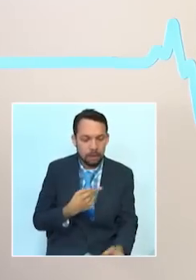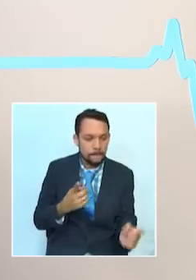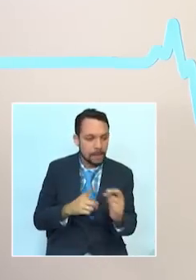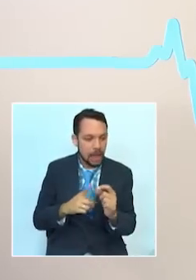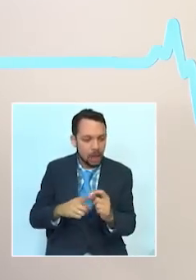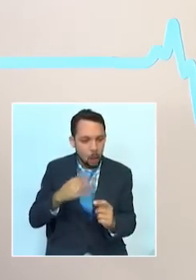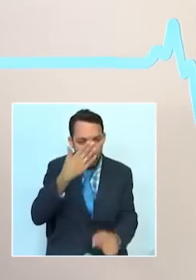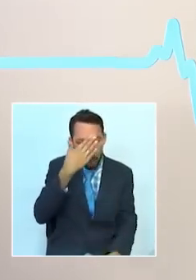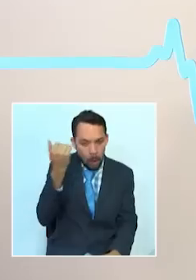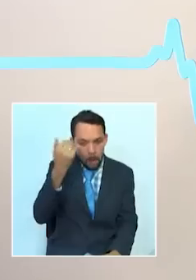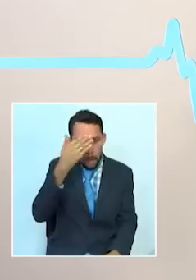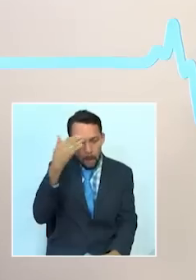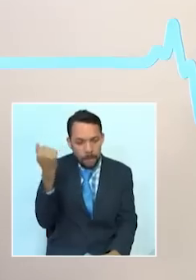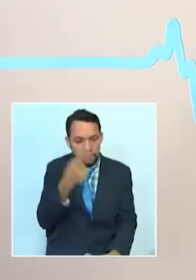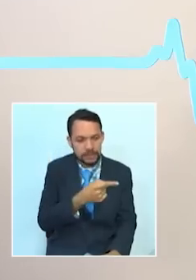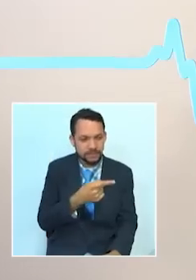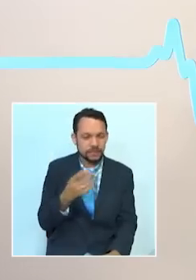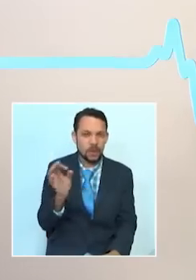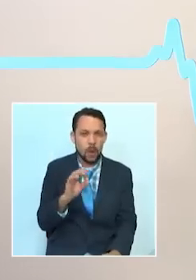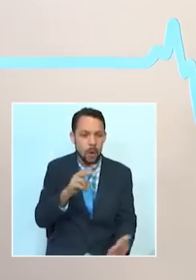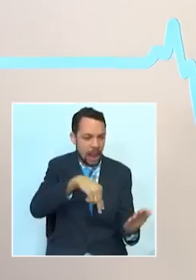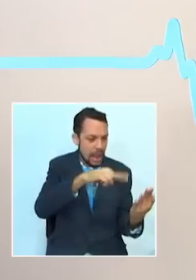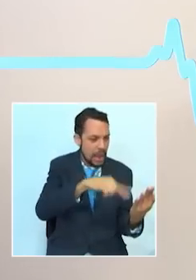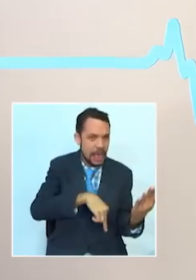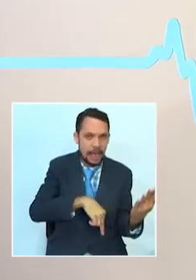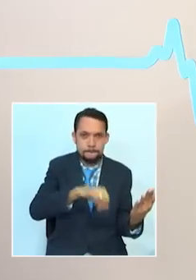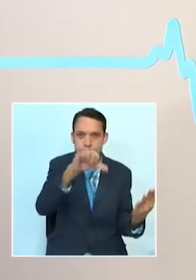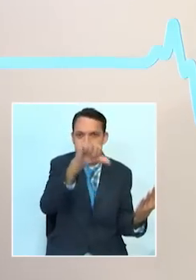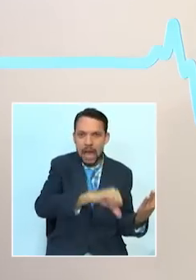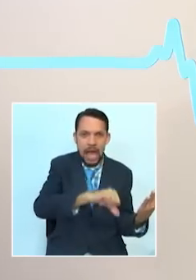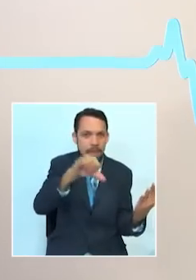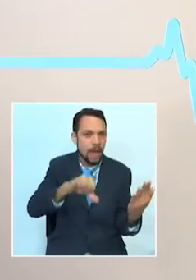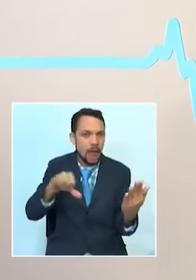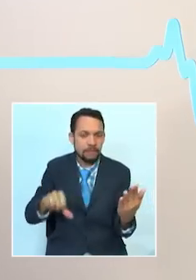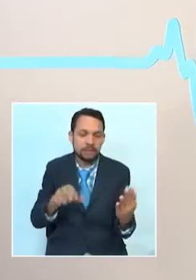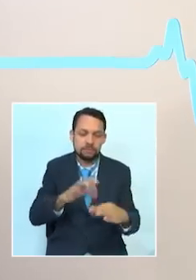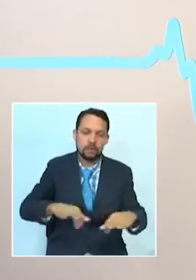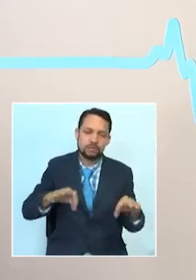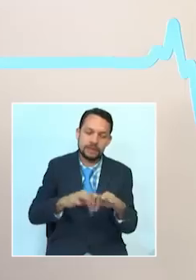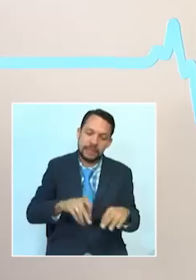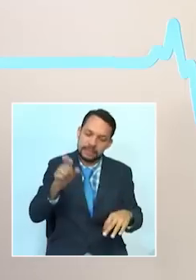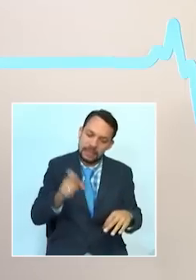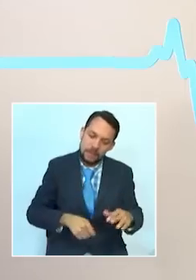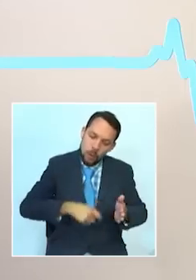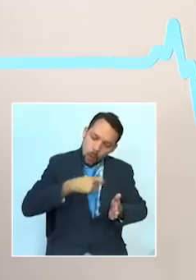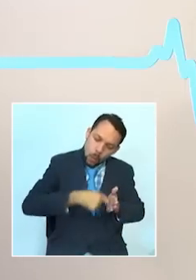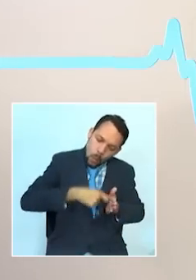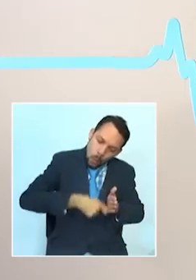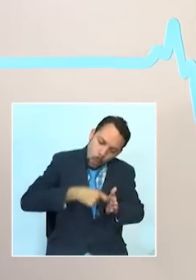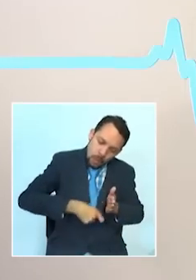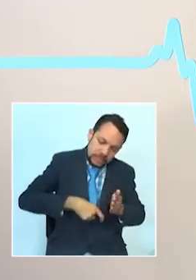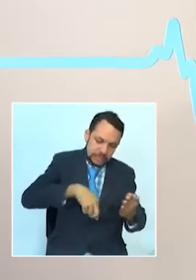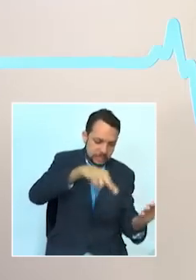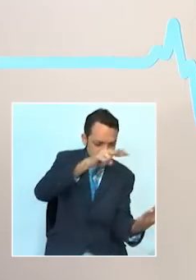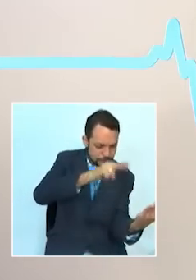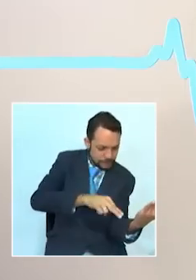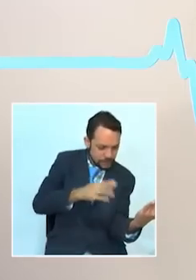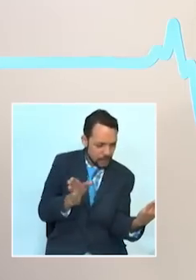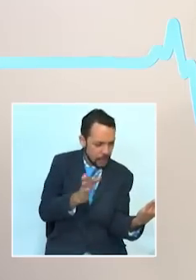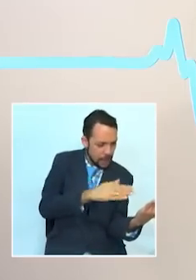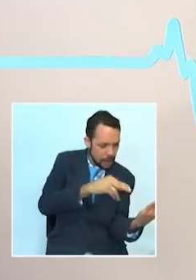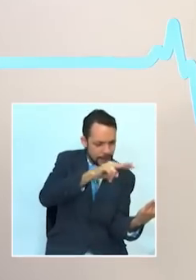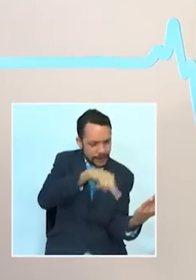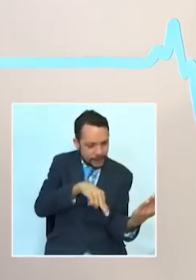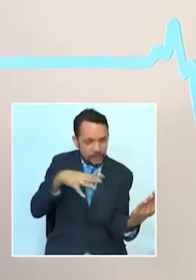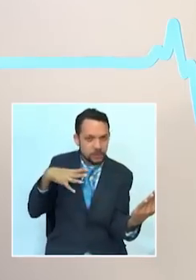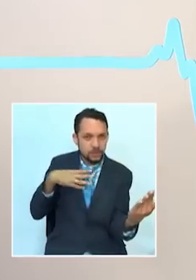tiene una Lee incorrectamente pues va a aprender incorrectamente entonces aquí hay que empezar a evaluar un mundo de cosas qué utilizamos